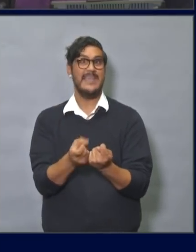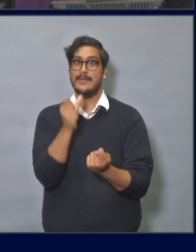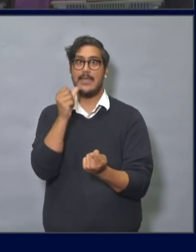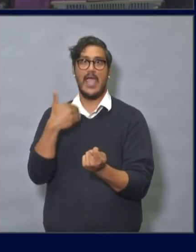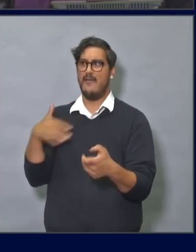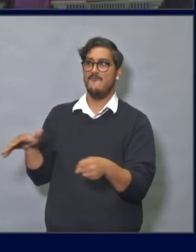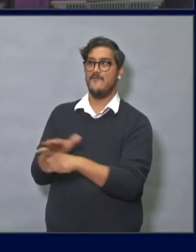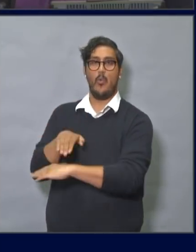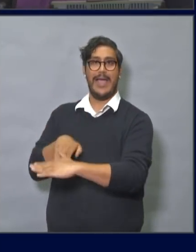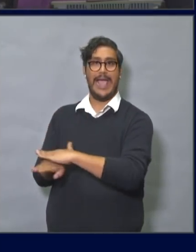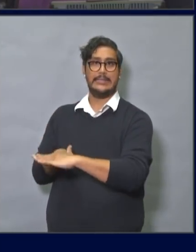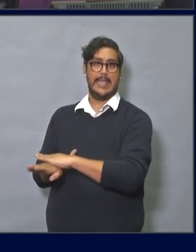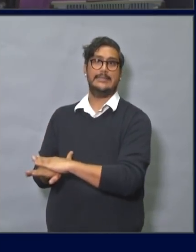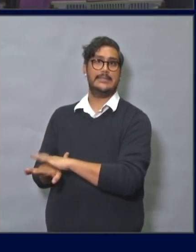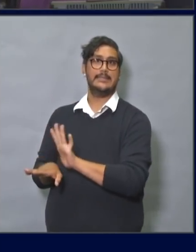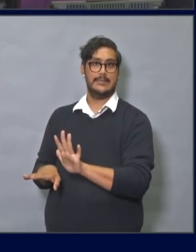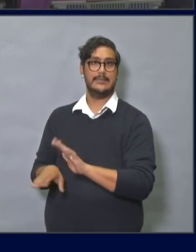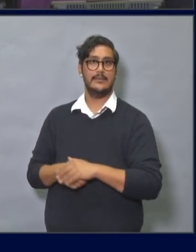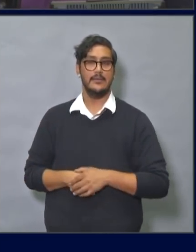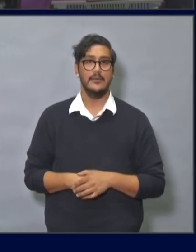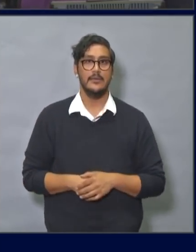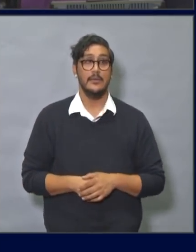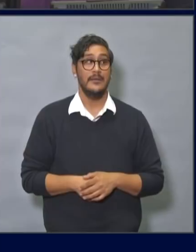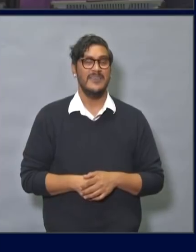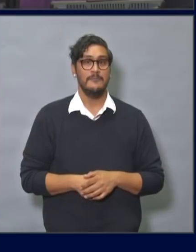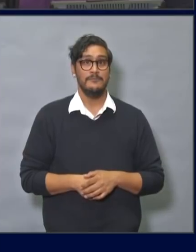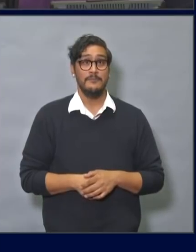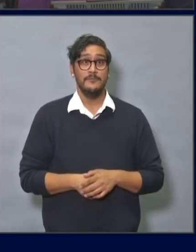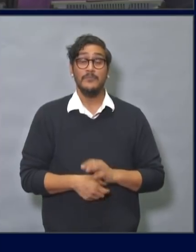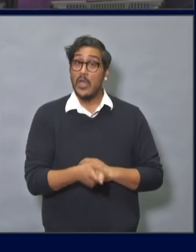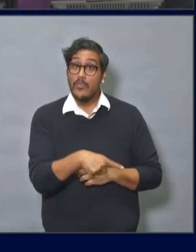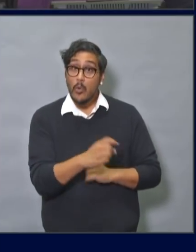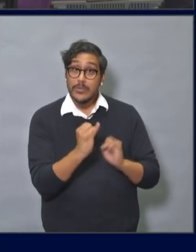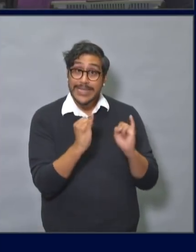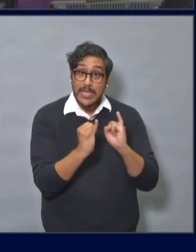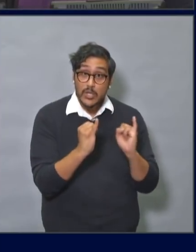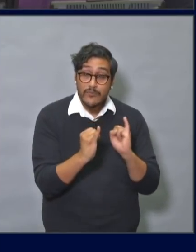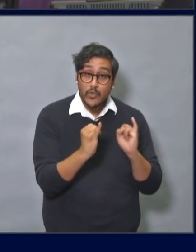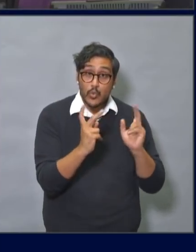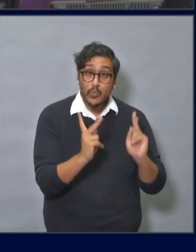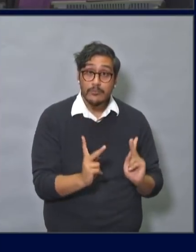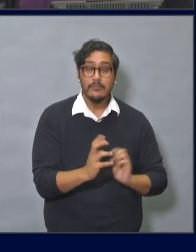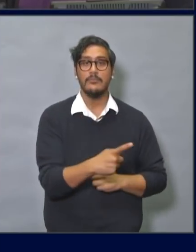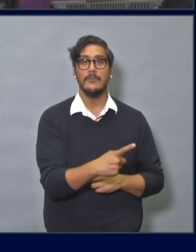Los entrevistadores de admisión no entrevistaron a